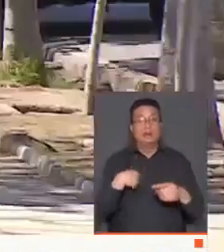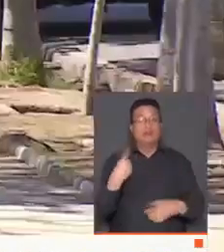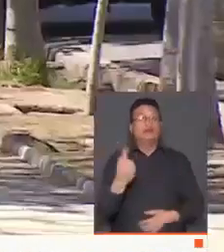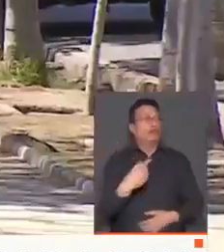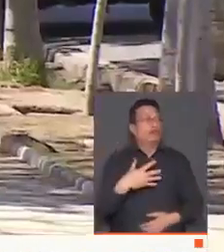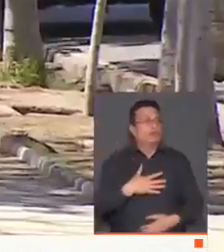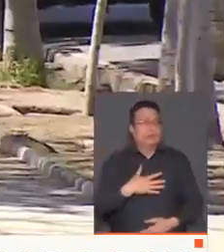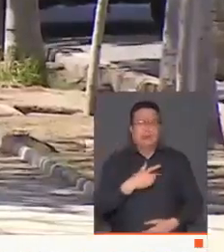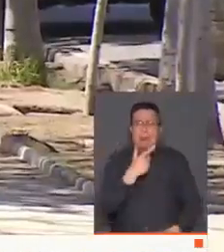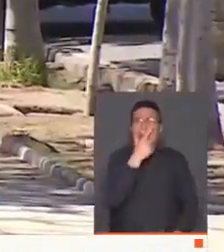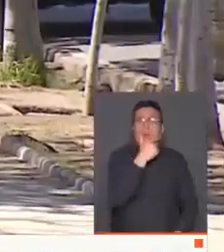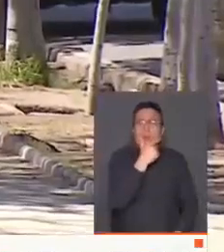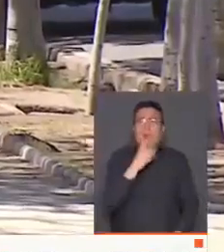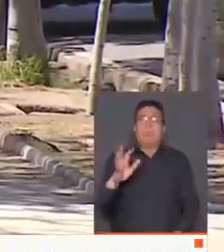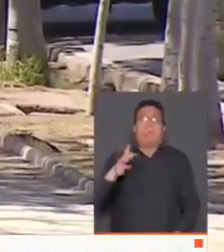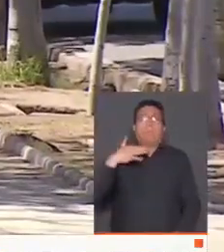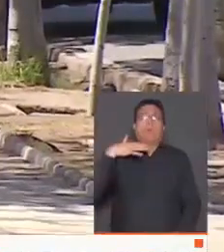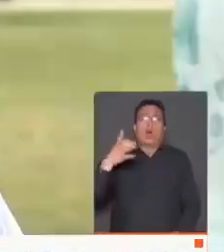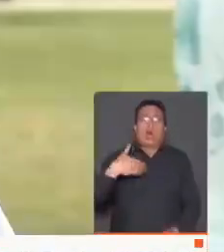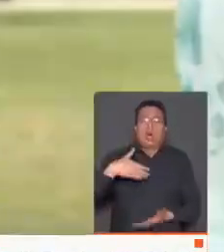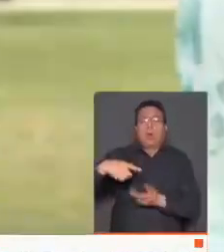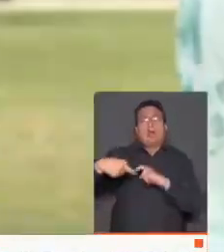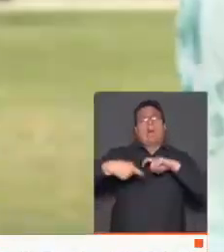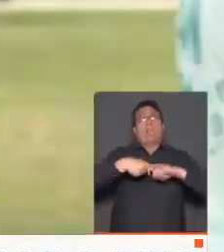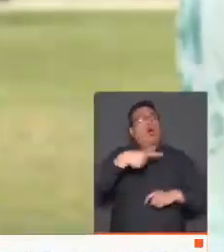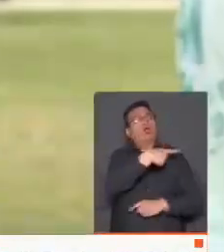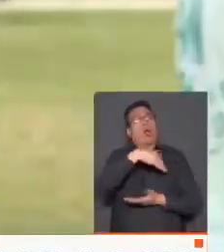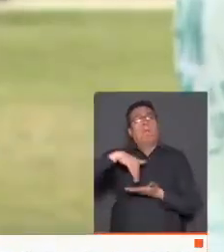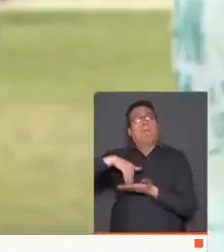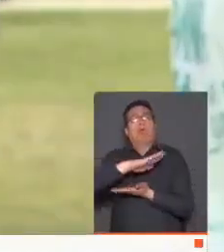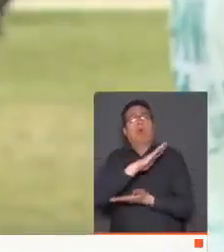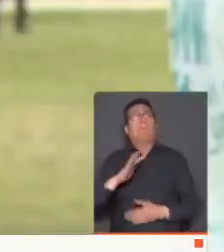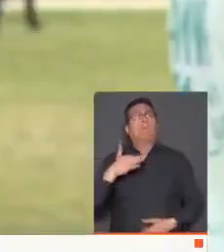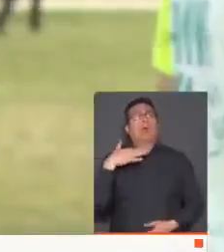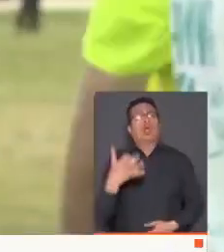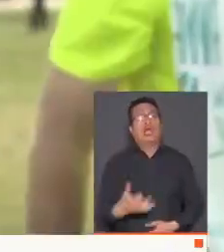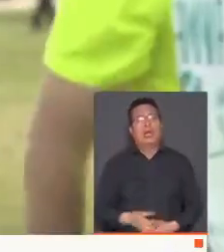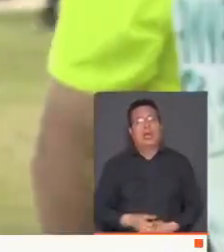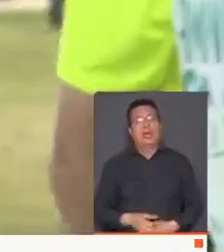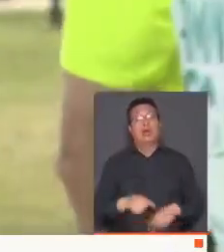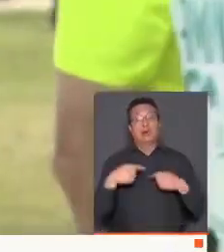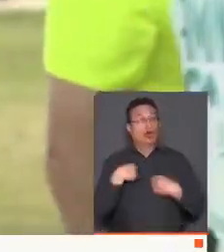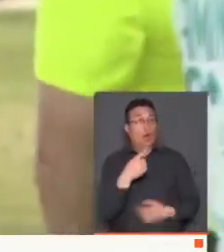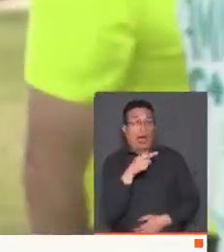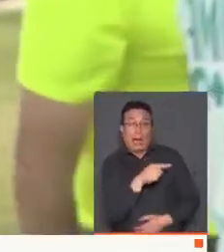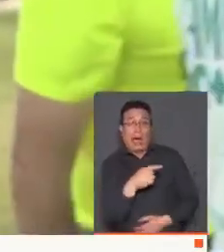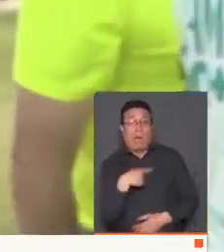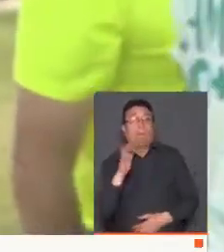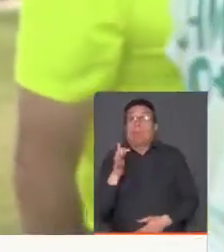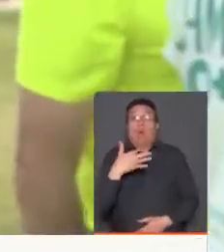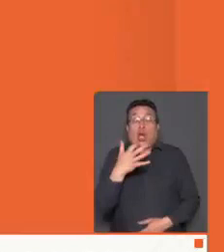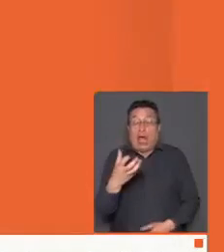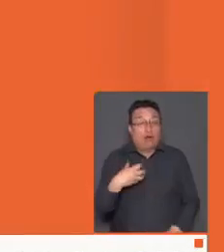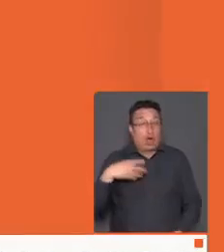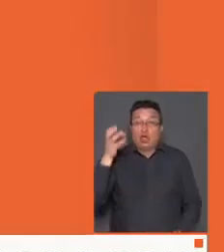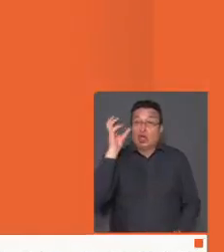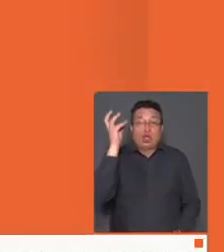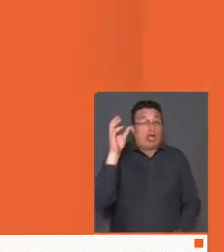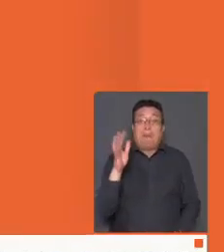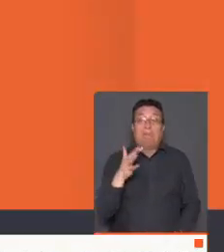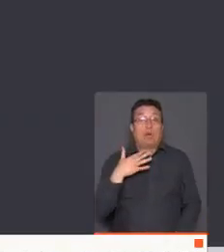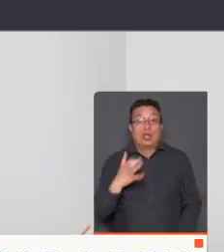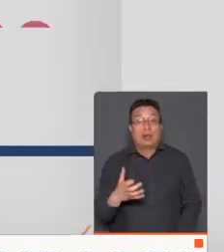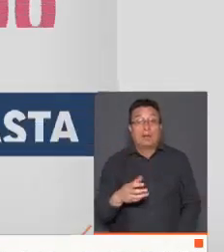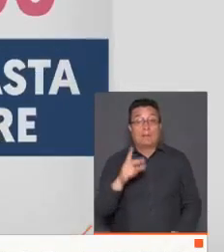se cuestiona porque su marido no recibe la pejeo es que no sé en realidad porque a él le rechazan No no tengo idea qué se debe la